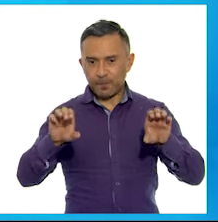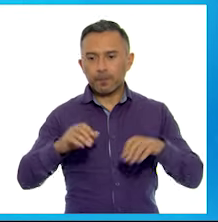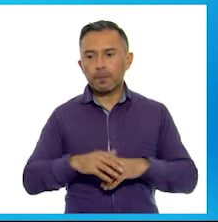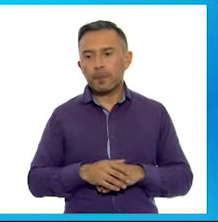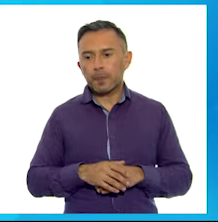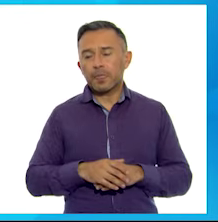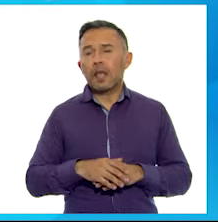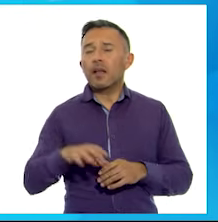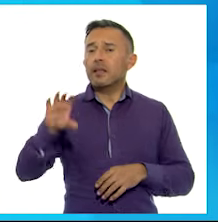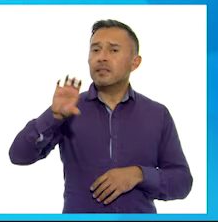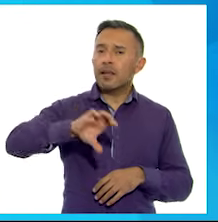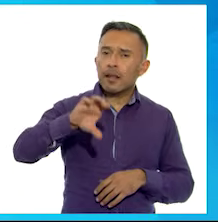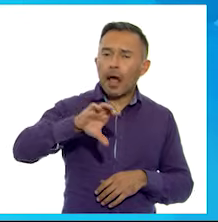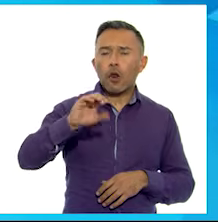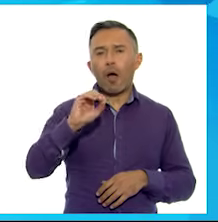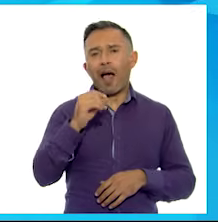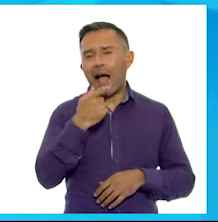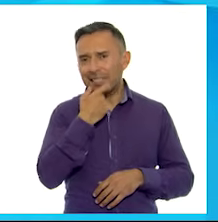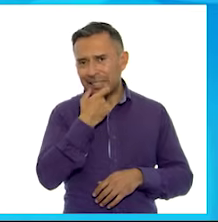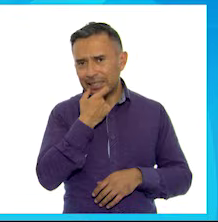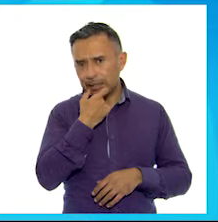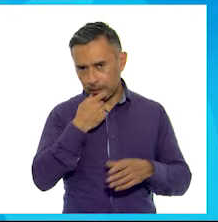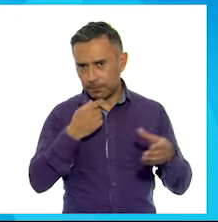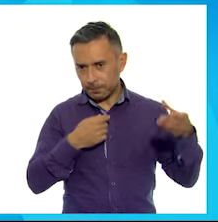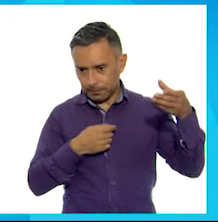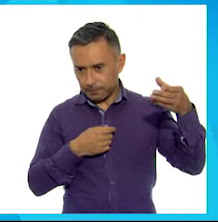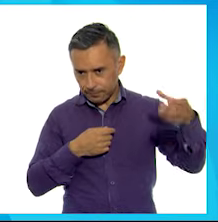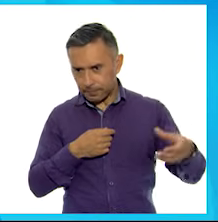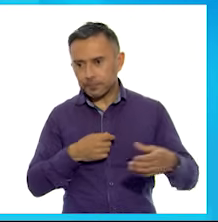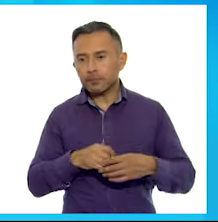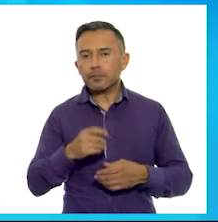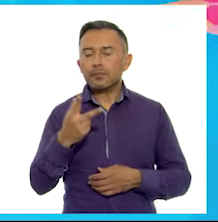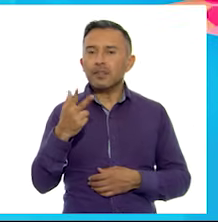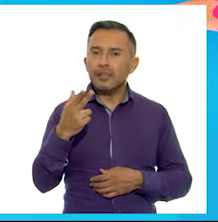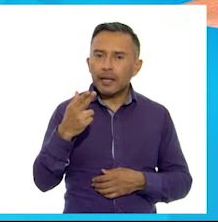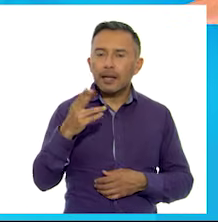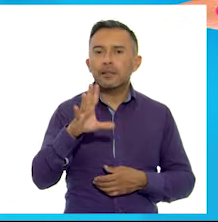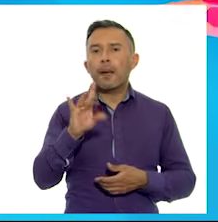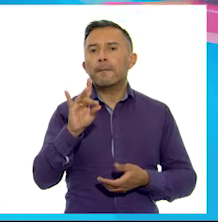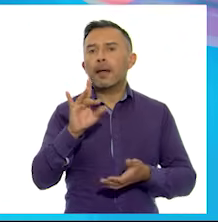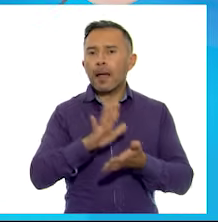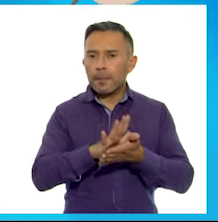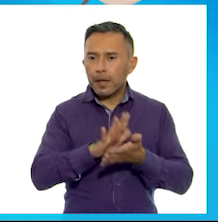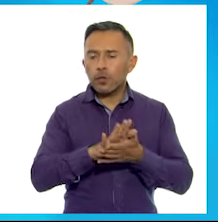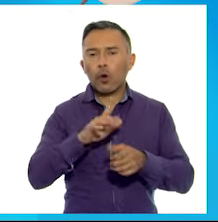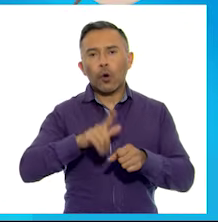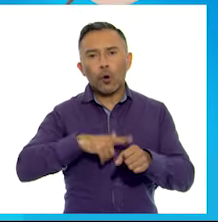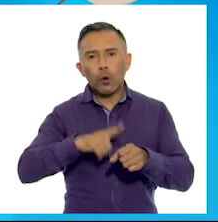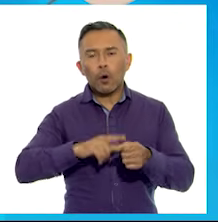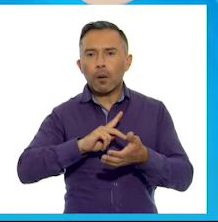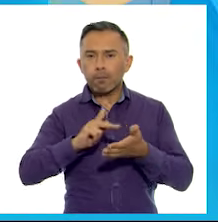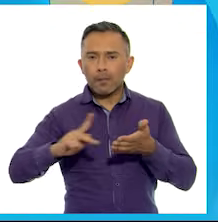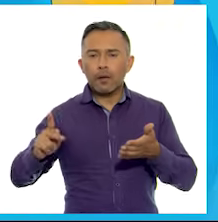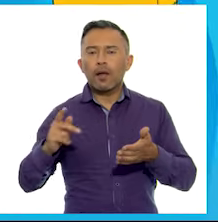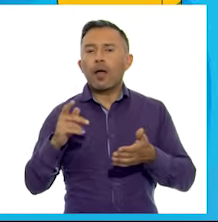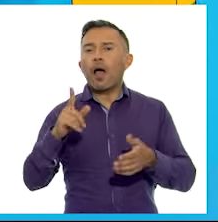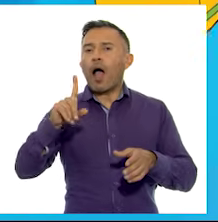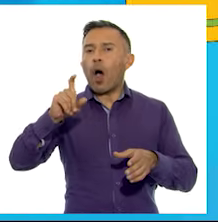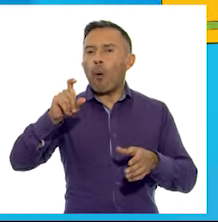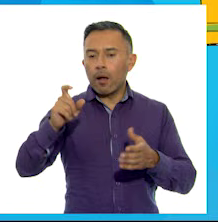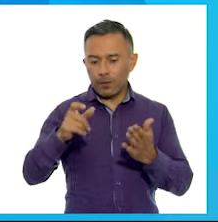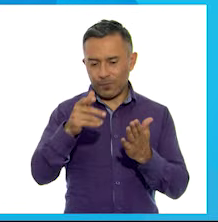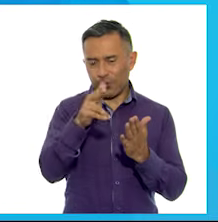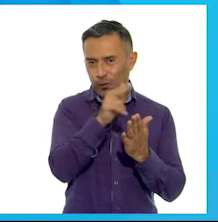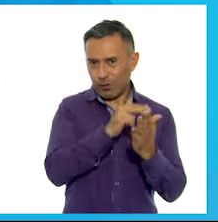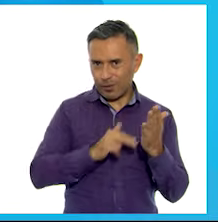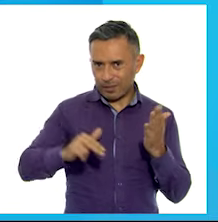cereal o de galletas, tijeras, pegamento, colores, plumones, acuarelas, crayolas, o bien